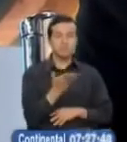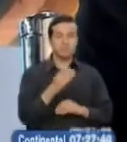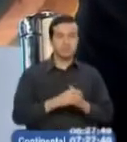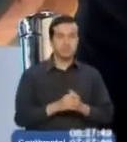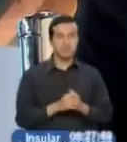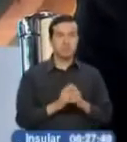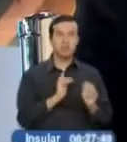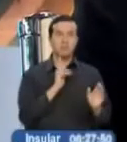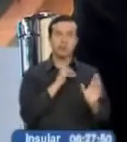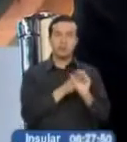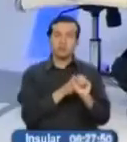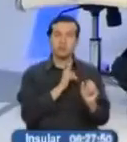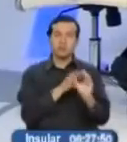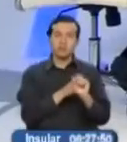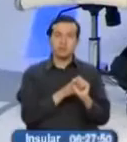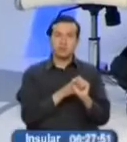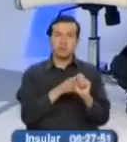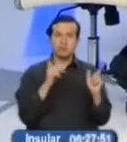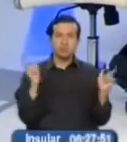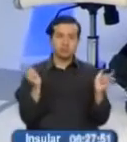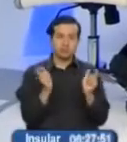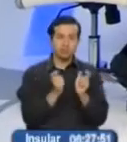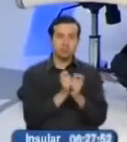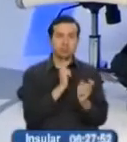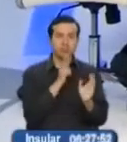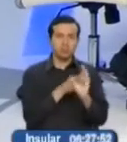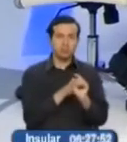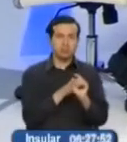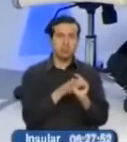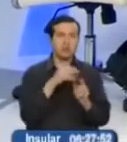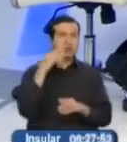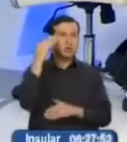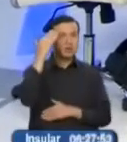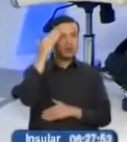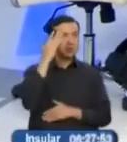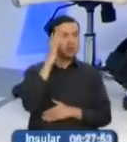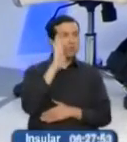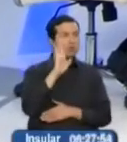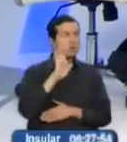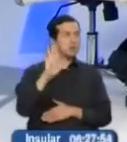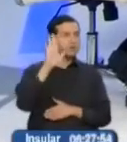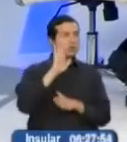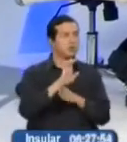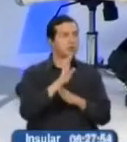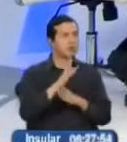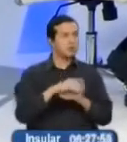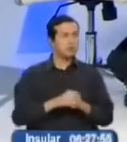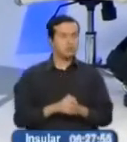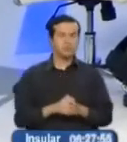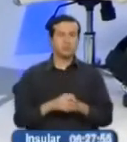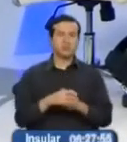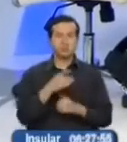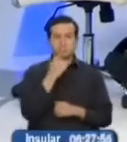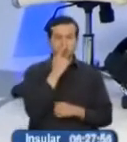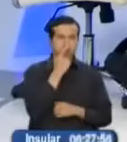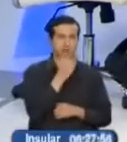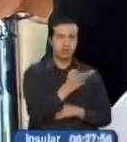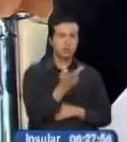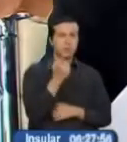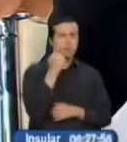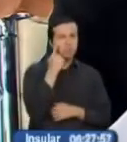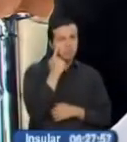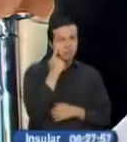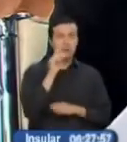de asistencia y en consecuencia de participación de los alcaldes del Ecuador. Y eso demuestra que no